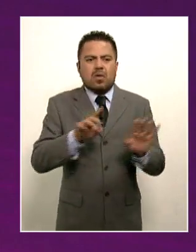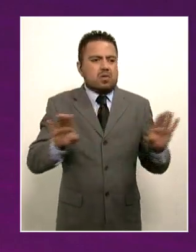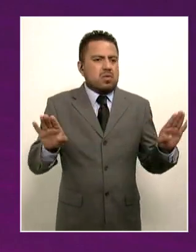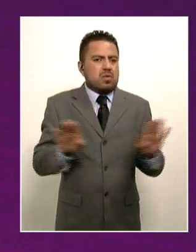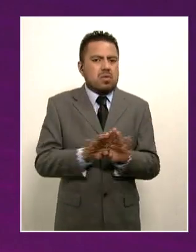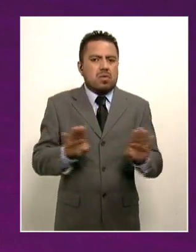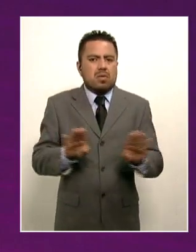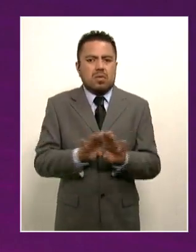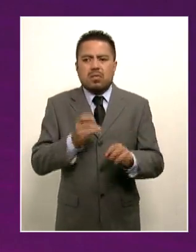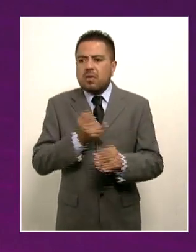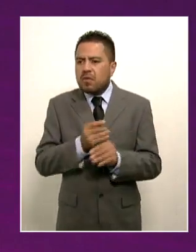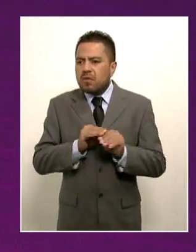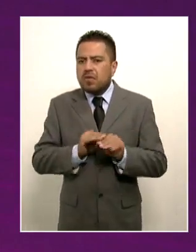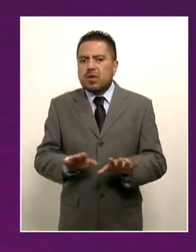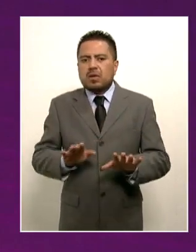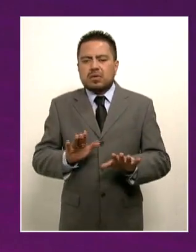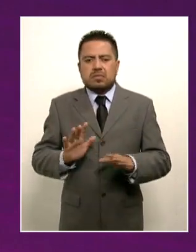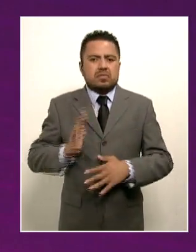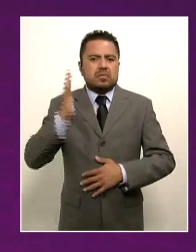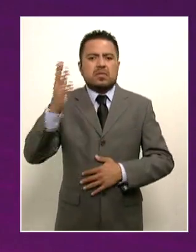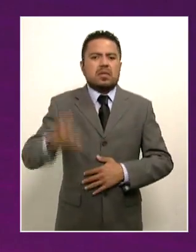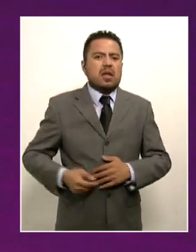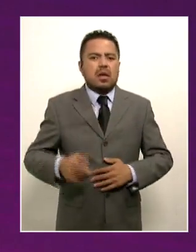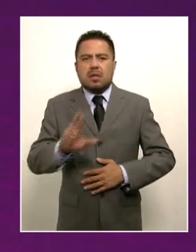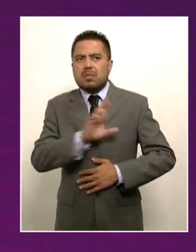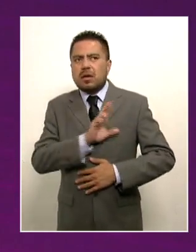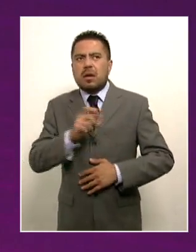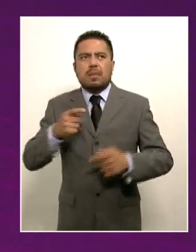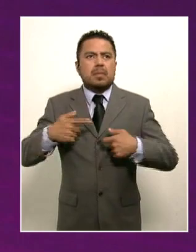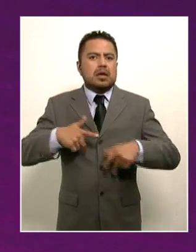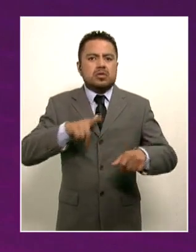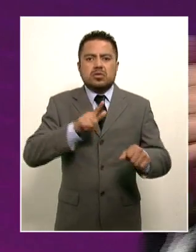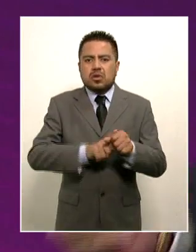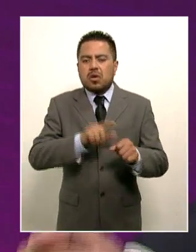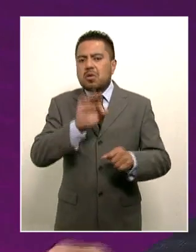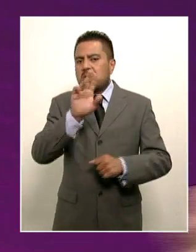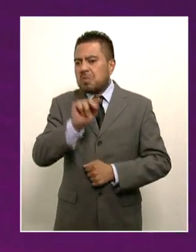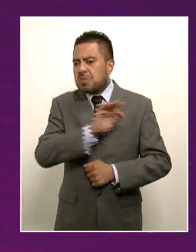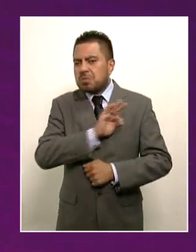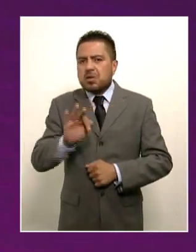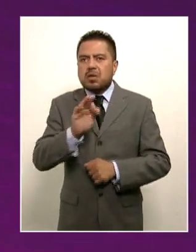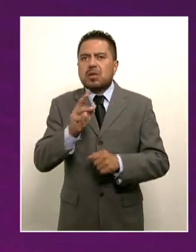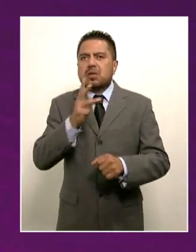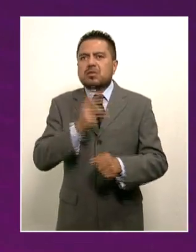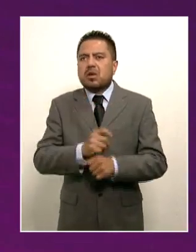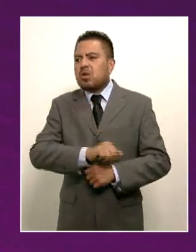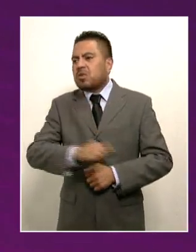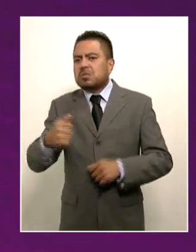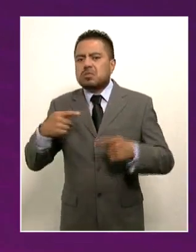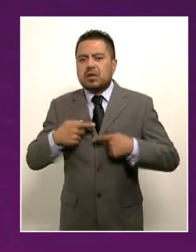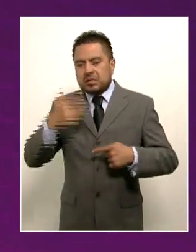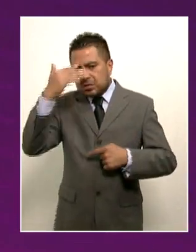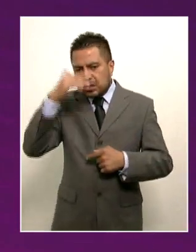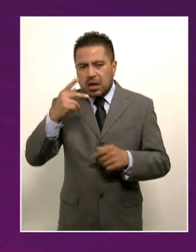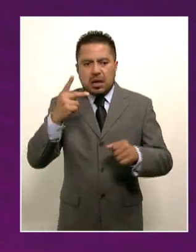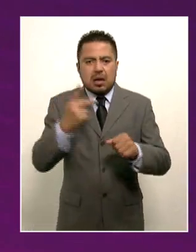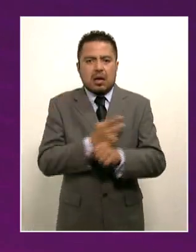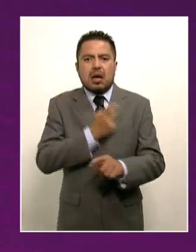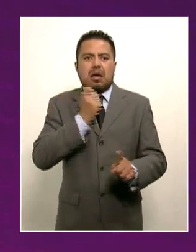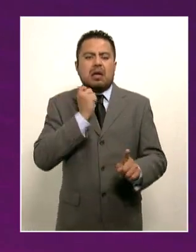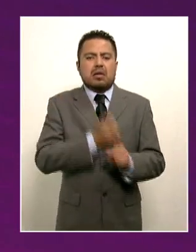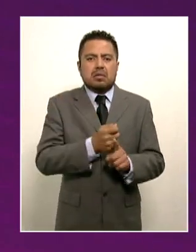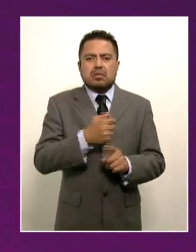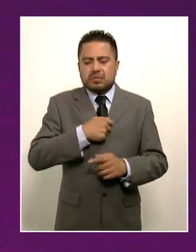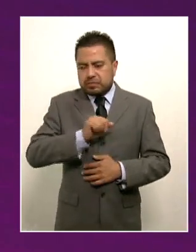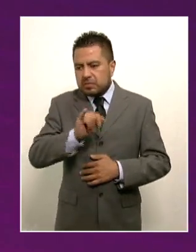es esta información privilegiada y privada, personal, no puede una tercera persona saber lo que va a pasar. Sí, pero